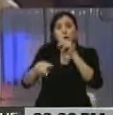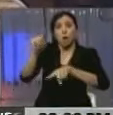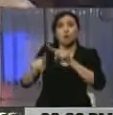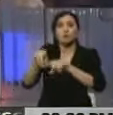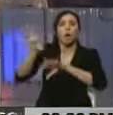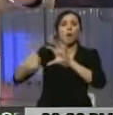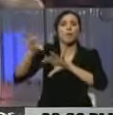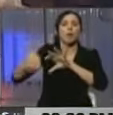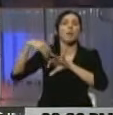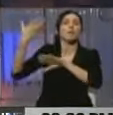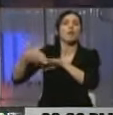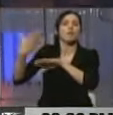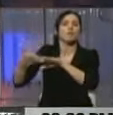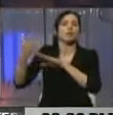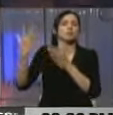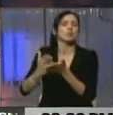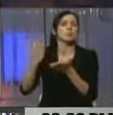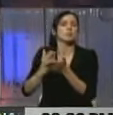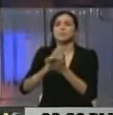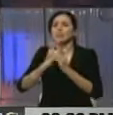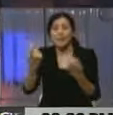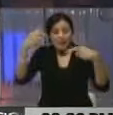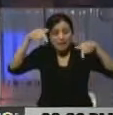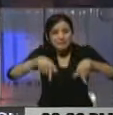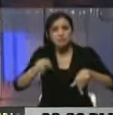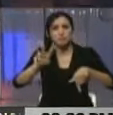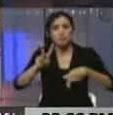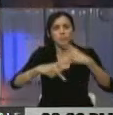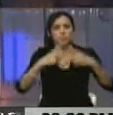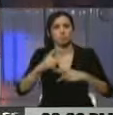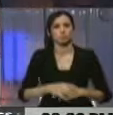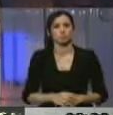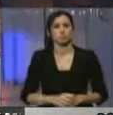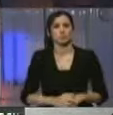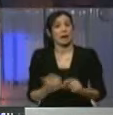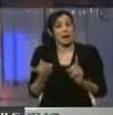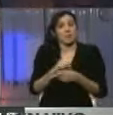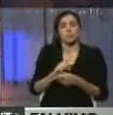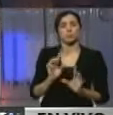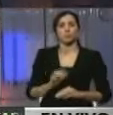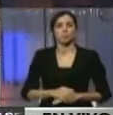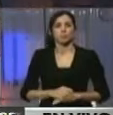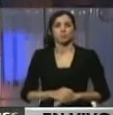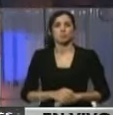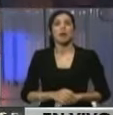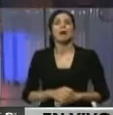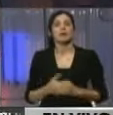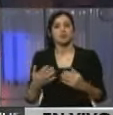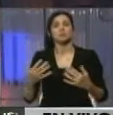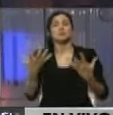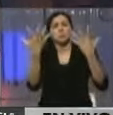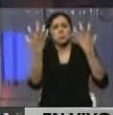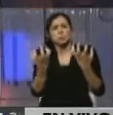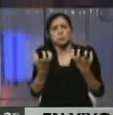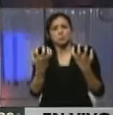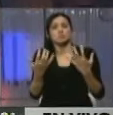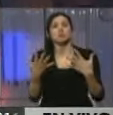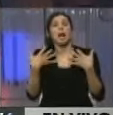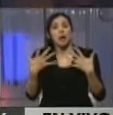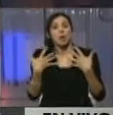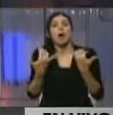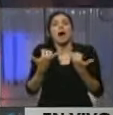ya, con los planes productivos. Ah, que hubo problemas con la sequía. Ahora viene que el problema con el